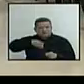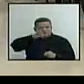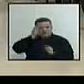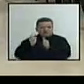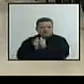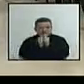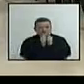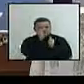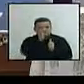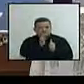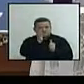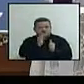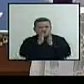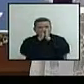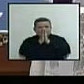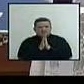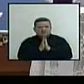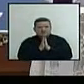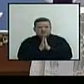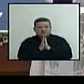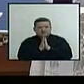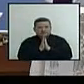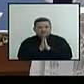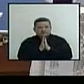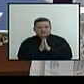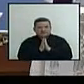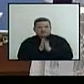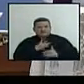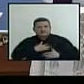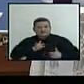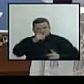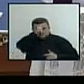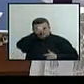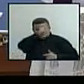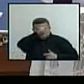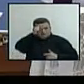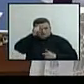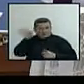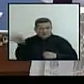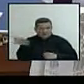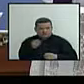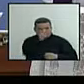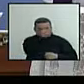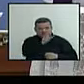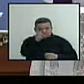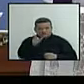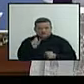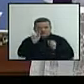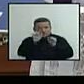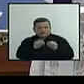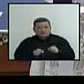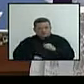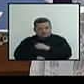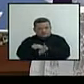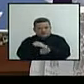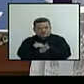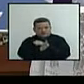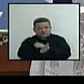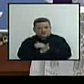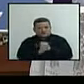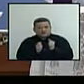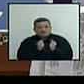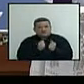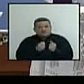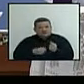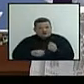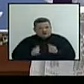acompañe siempre. Amén. Un feliz domingo para todos y que podamos continuar con mucho